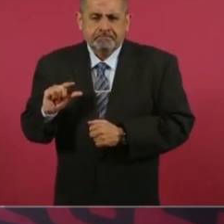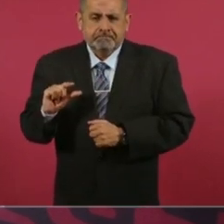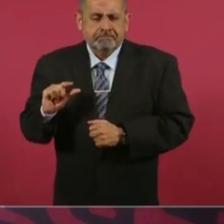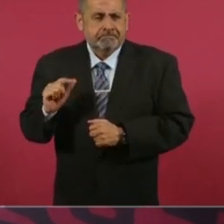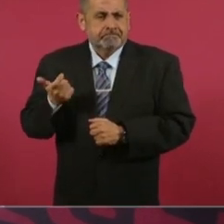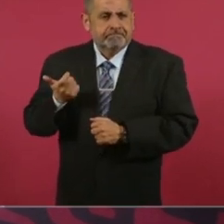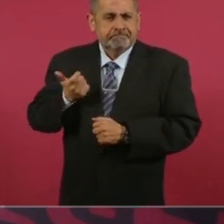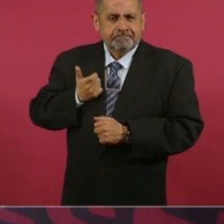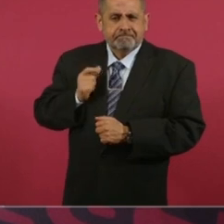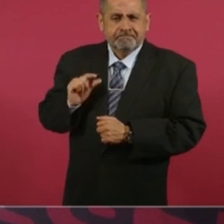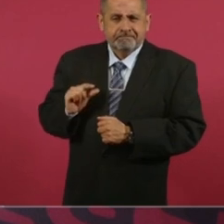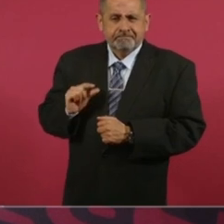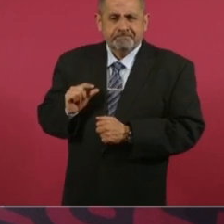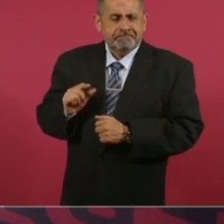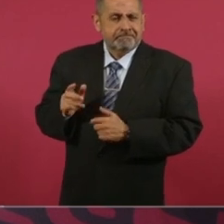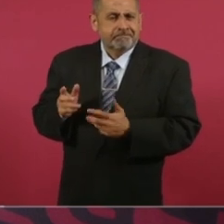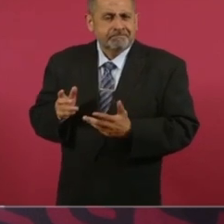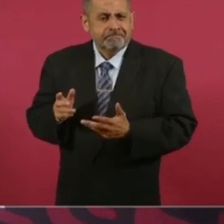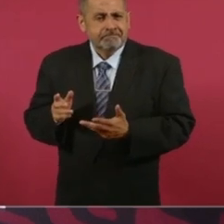el sueldo con el que